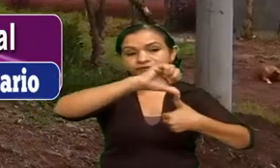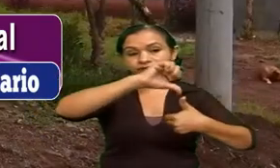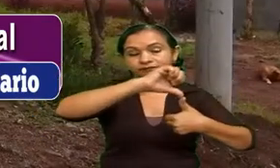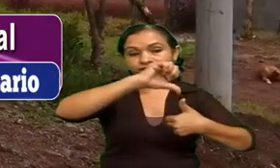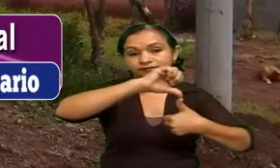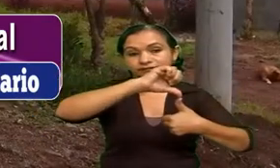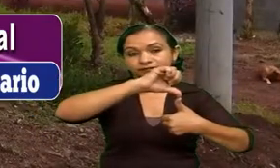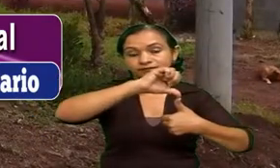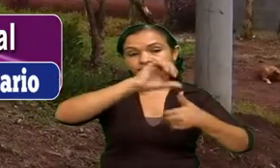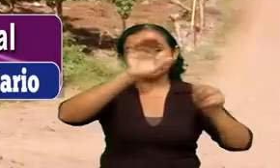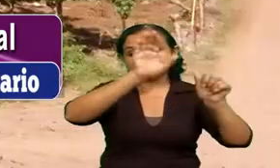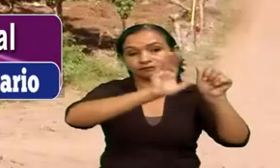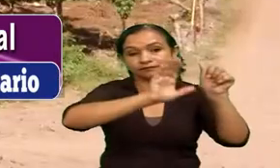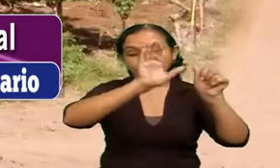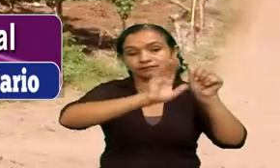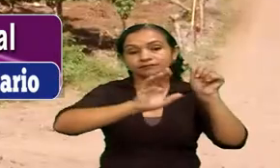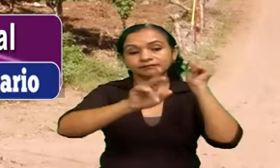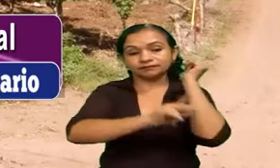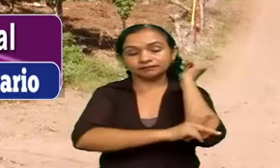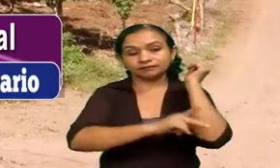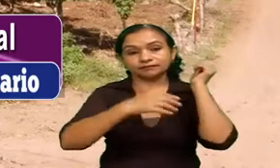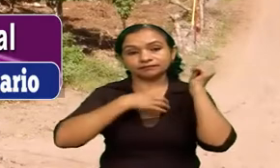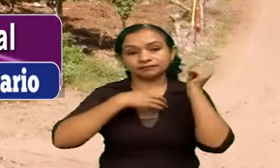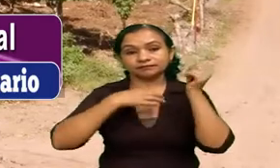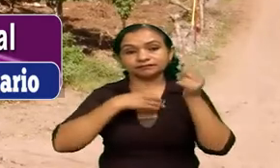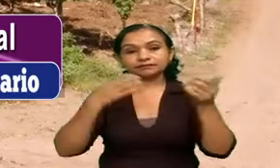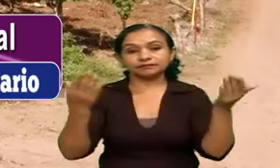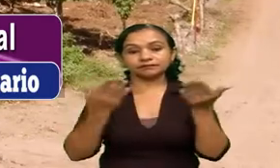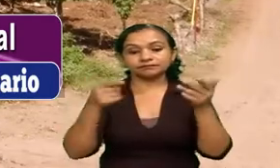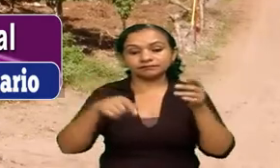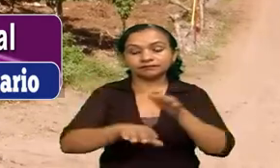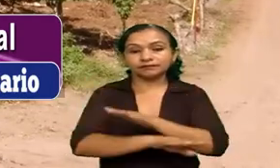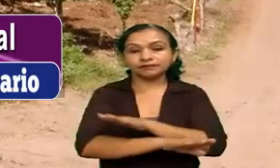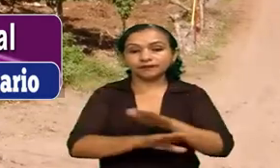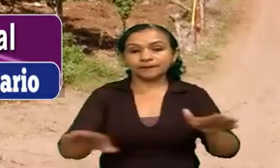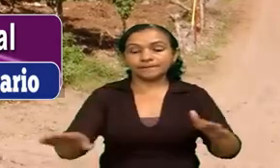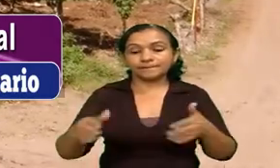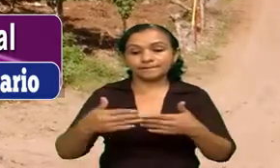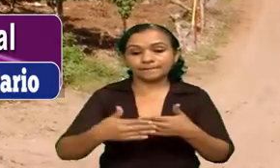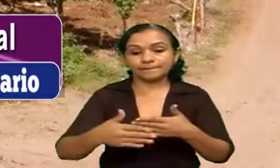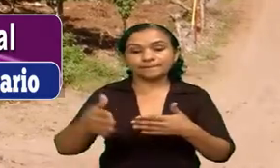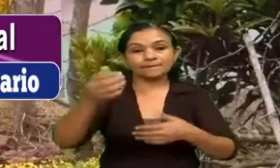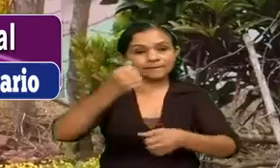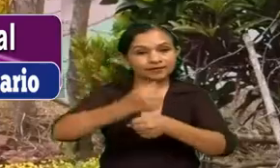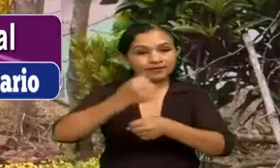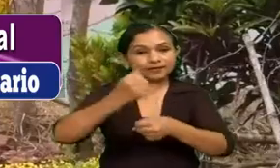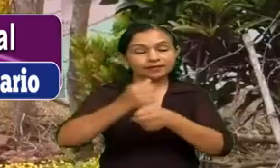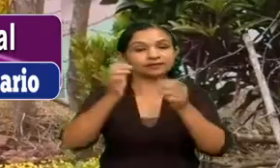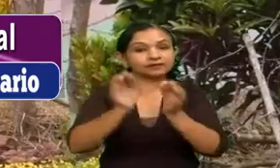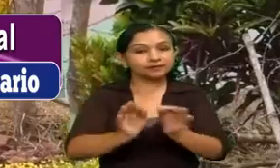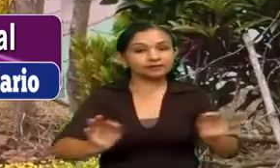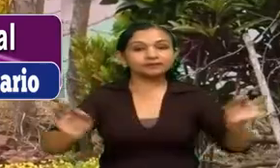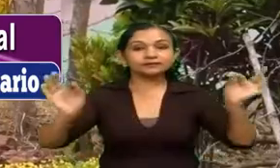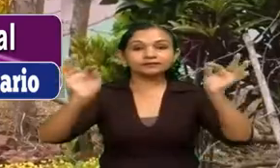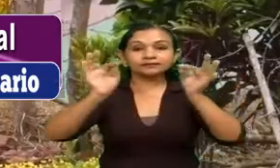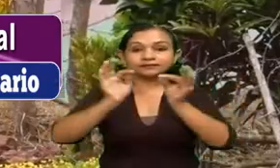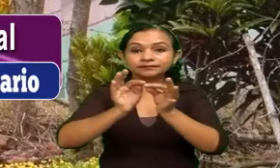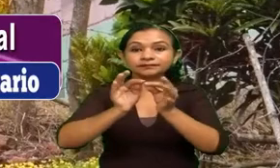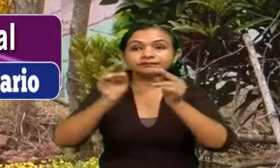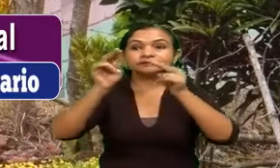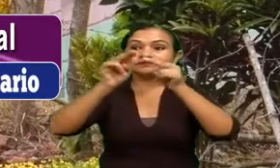que cada país fortalezca su sistema. Nosotros estamos finalizando, ¿sí?, en obras muy importantes que